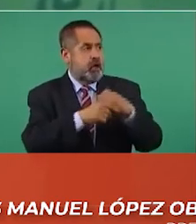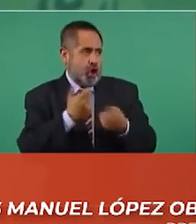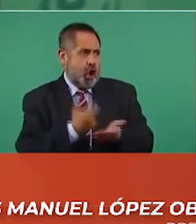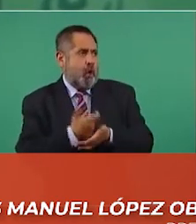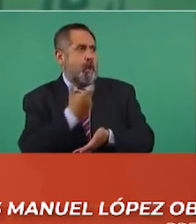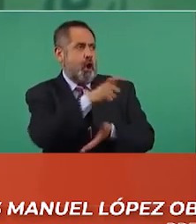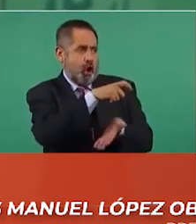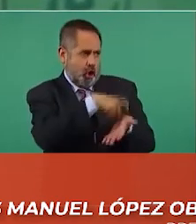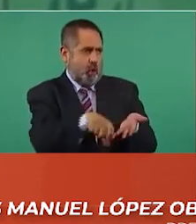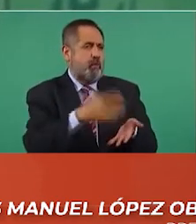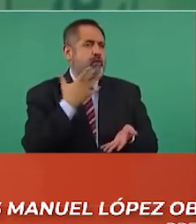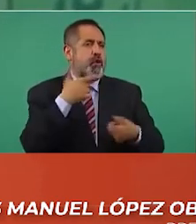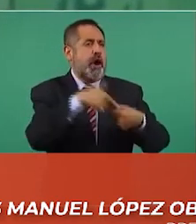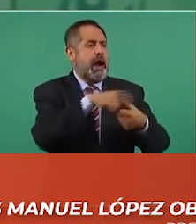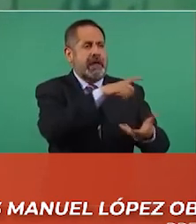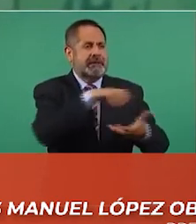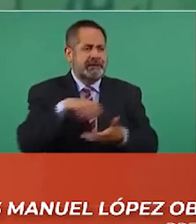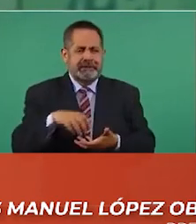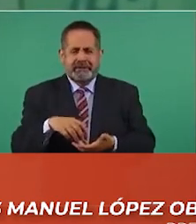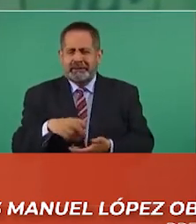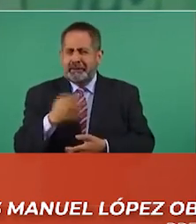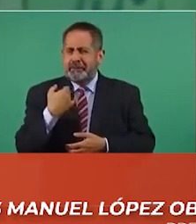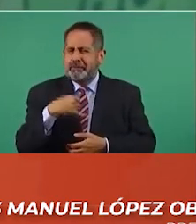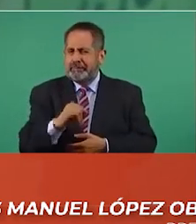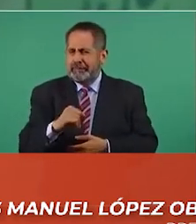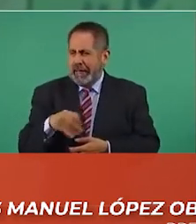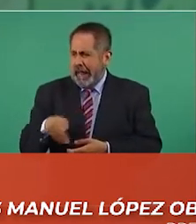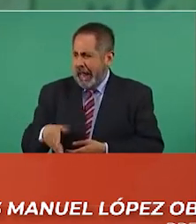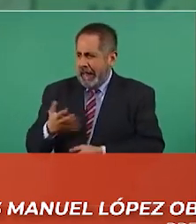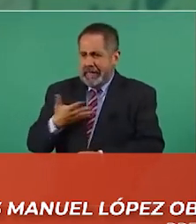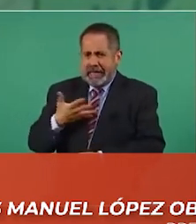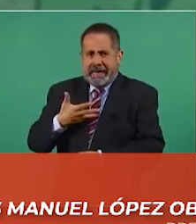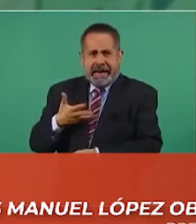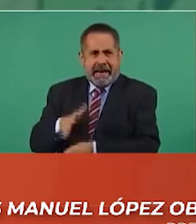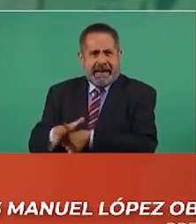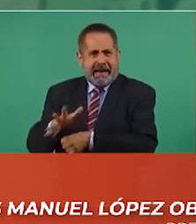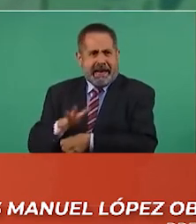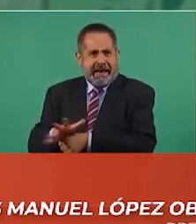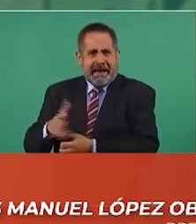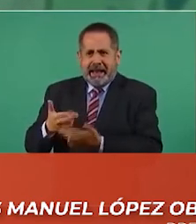Un absurdo por completo.